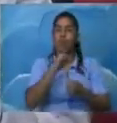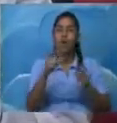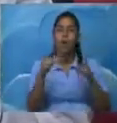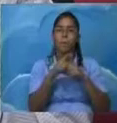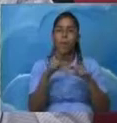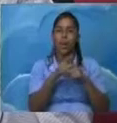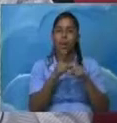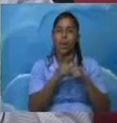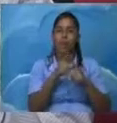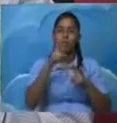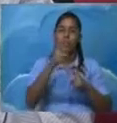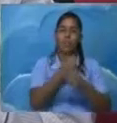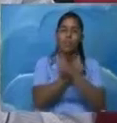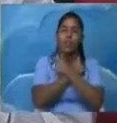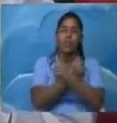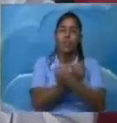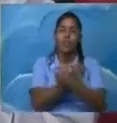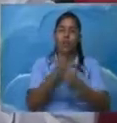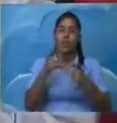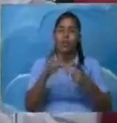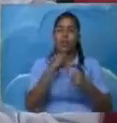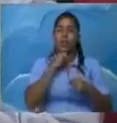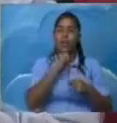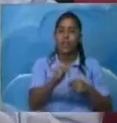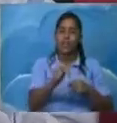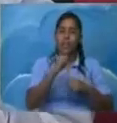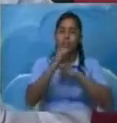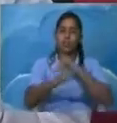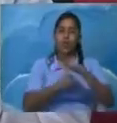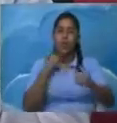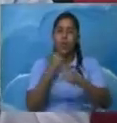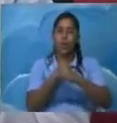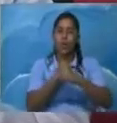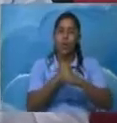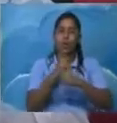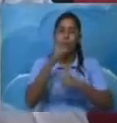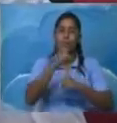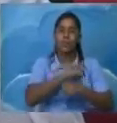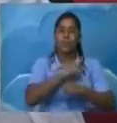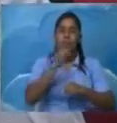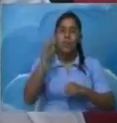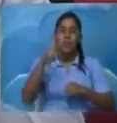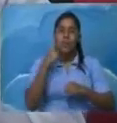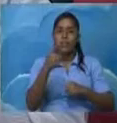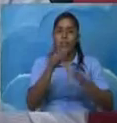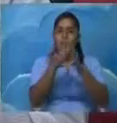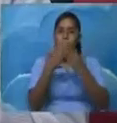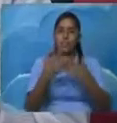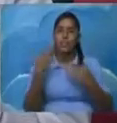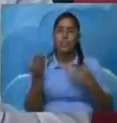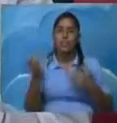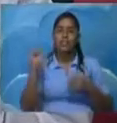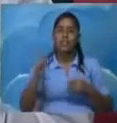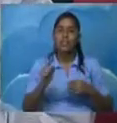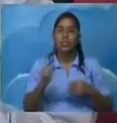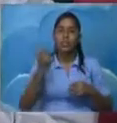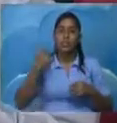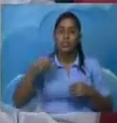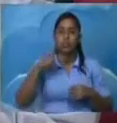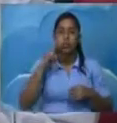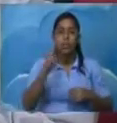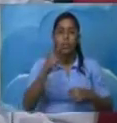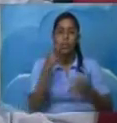palabra, el amor es obras. Porque también dice la Biblia que si uno ve al